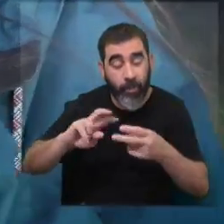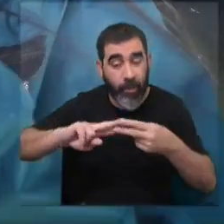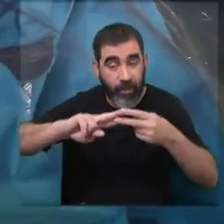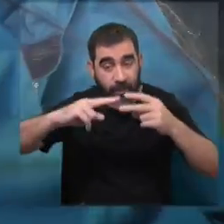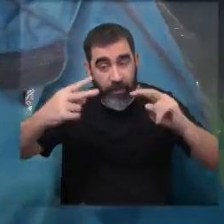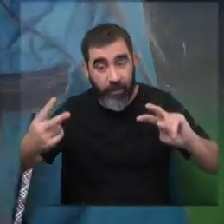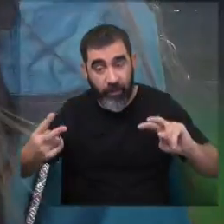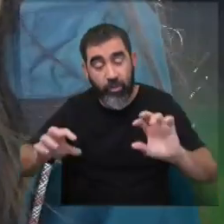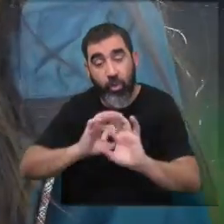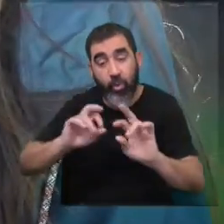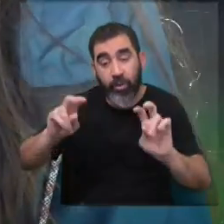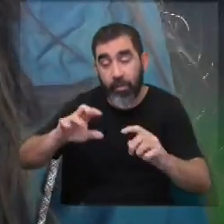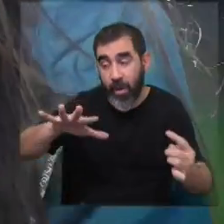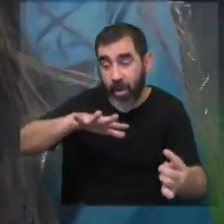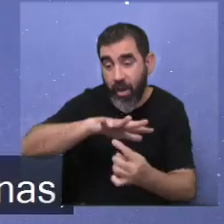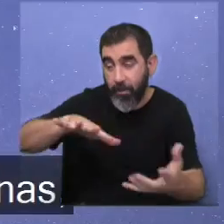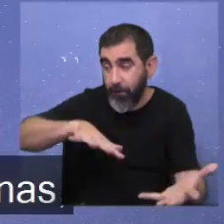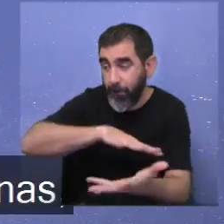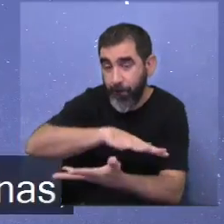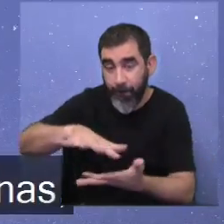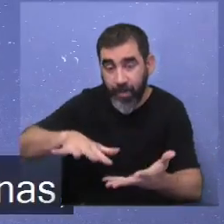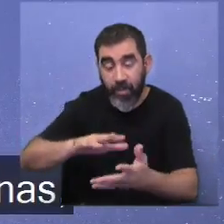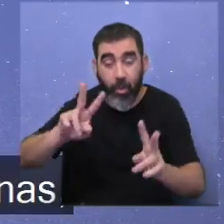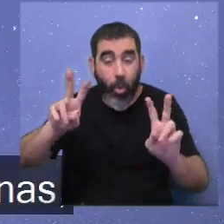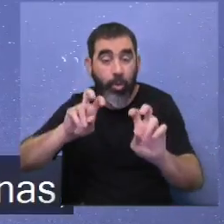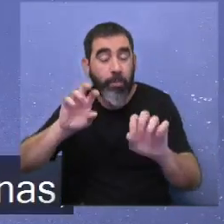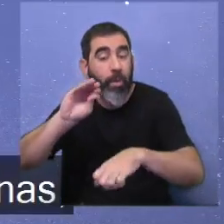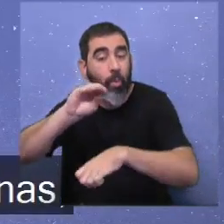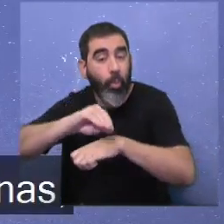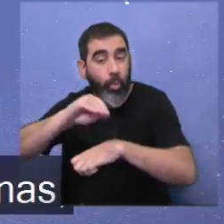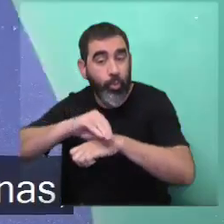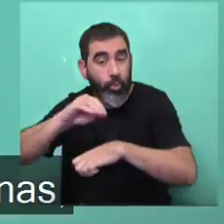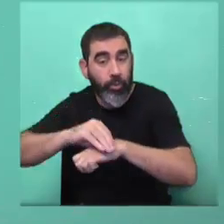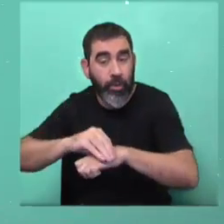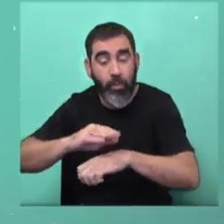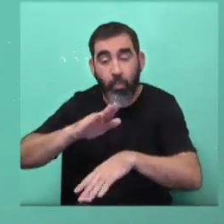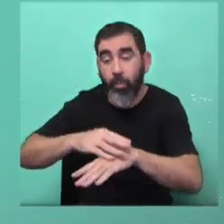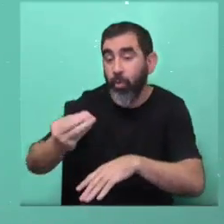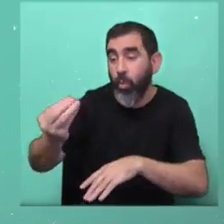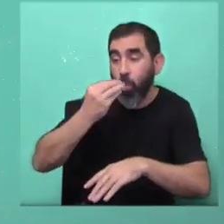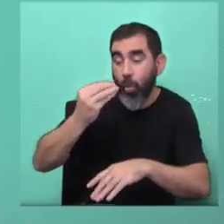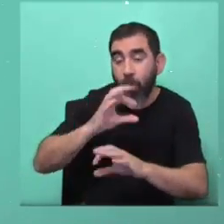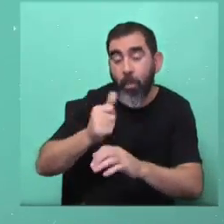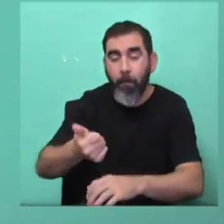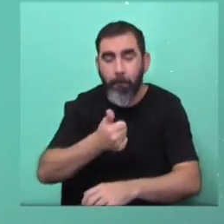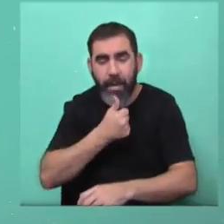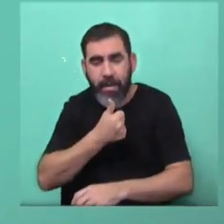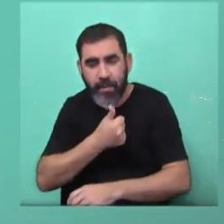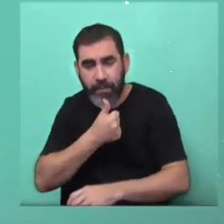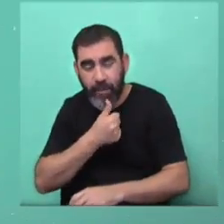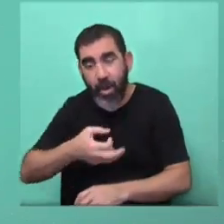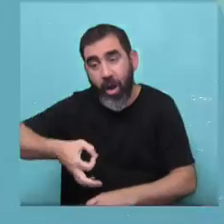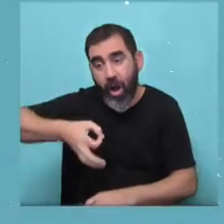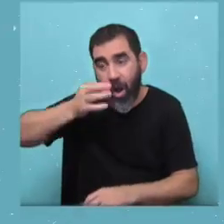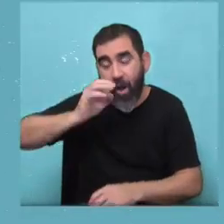¿Cuánto el factor ambiental? ¿Cuánto es lo cultural? ¿No? El momento en que comemos, o si tomamos mucho mate, o tomamos café hasta